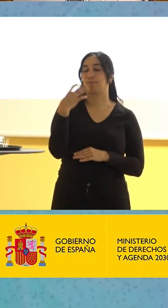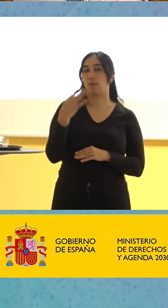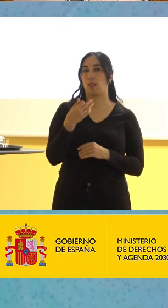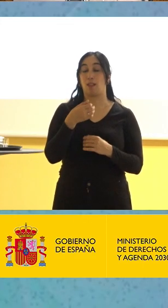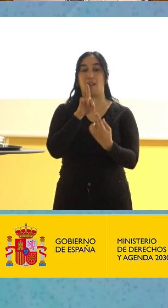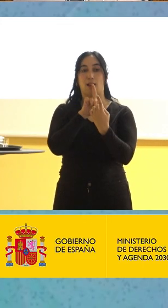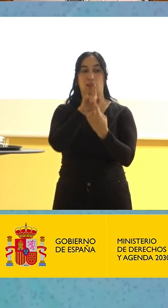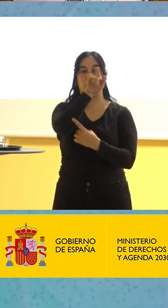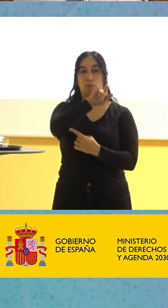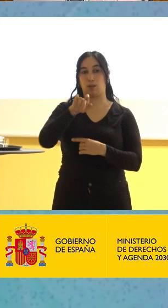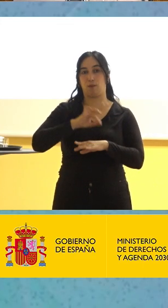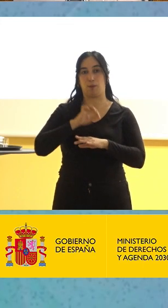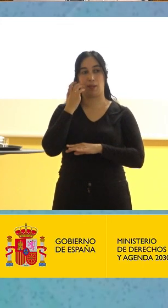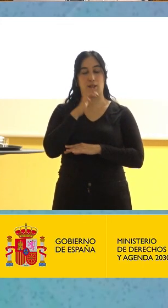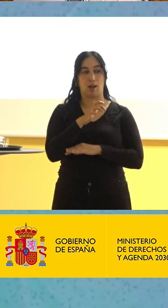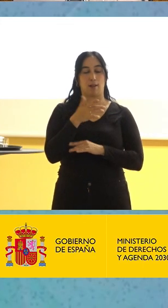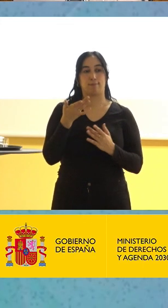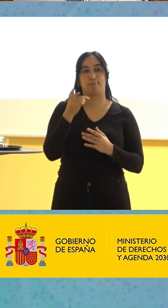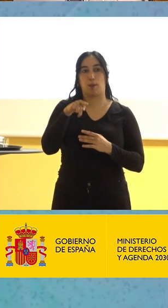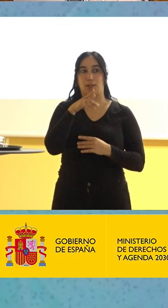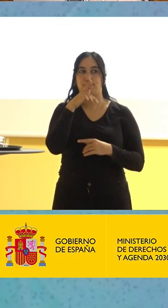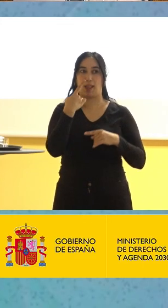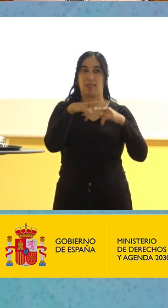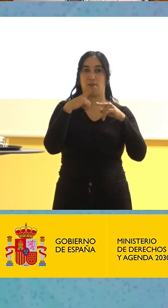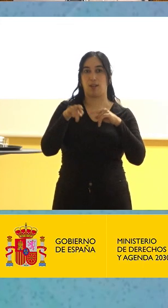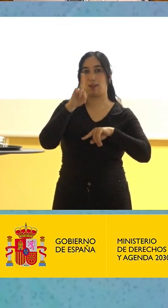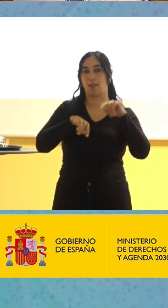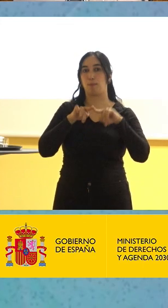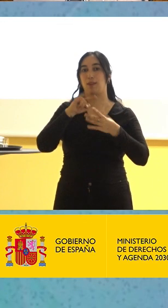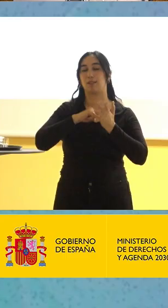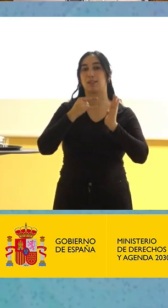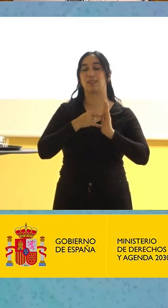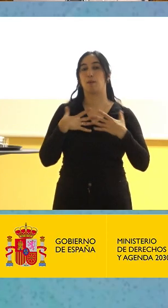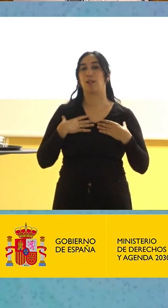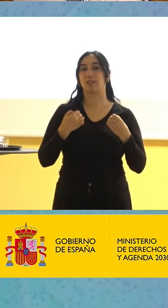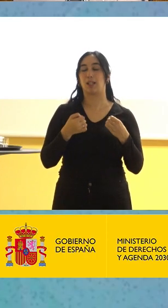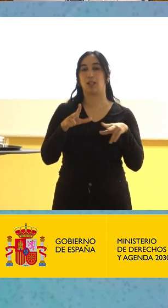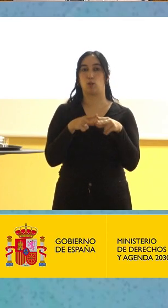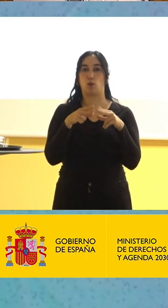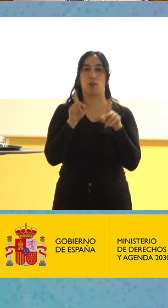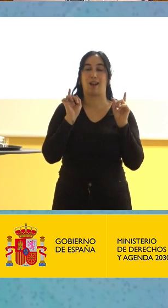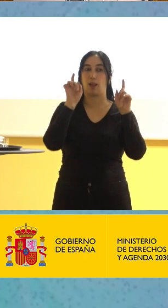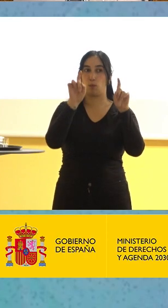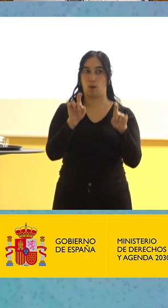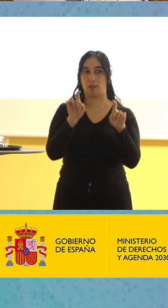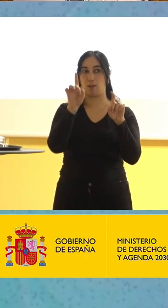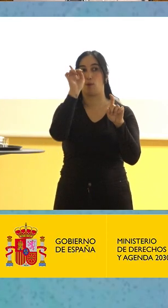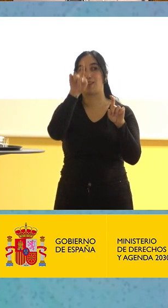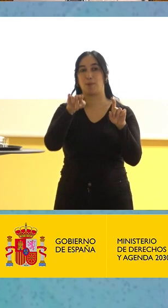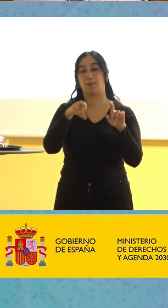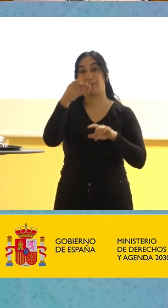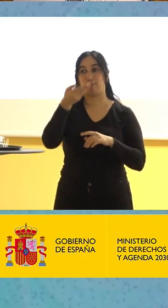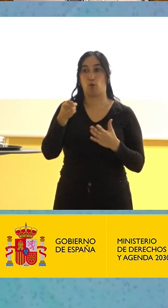atención a las personas con enfermedades raras pues sigue fragmentada, ¿no?, entre los sistemas sanitario, social, educativo, y la